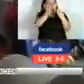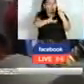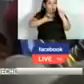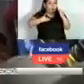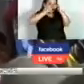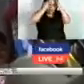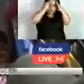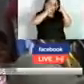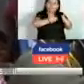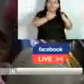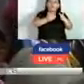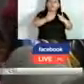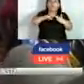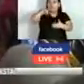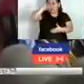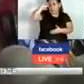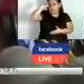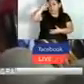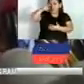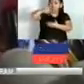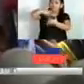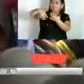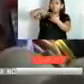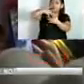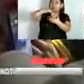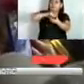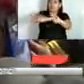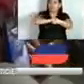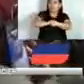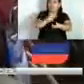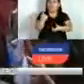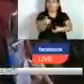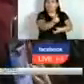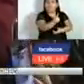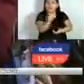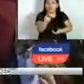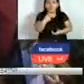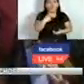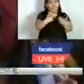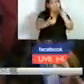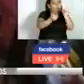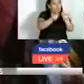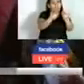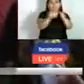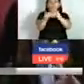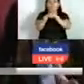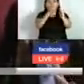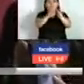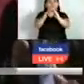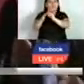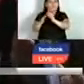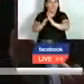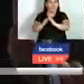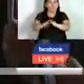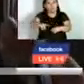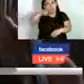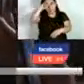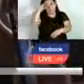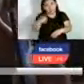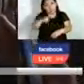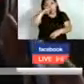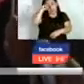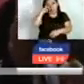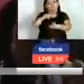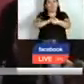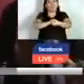nosotros queremos hacer. Trabajar cercanos a la gente, como yo siempre se los he dicho, en las comunidades, y que el trabajo lo vamos a hacer